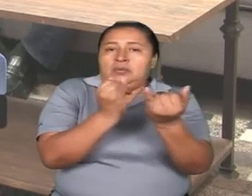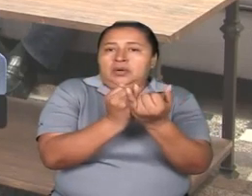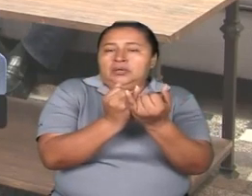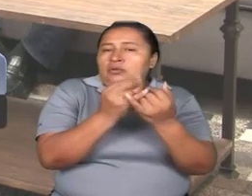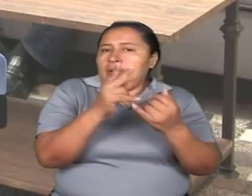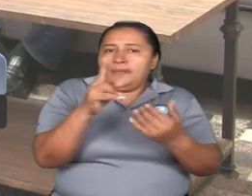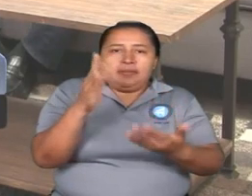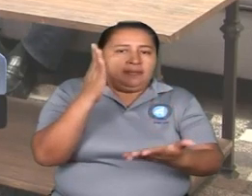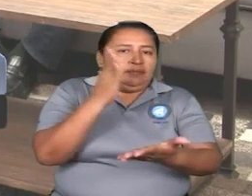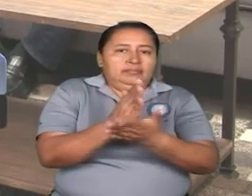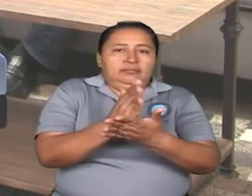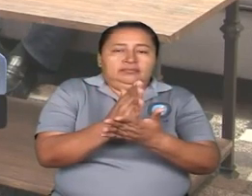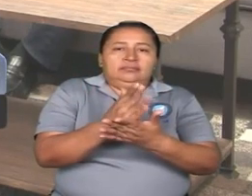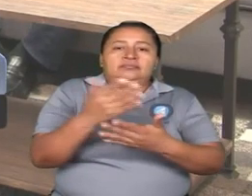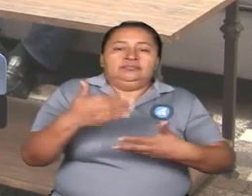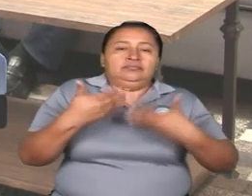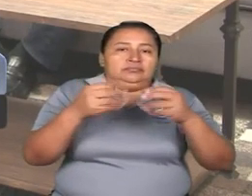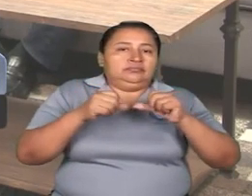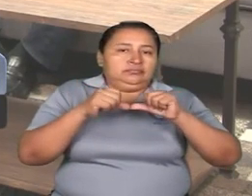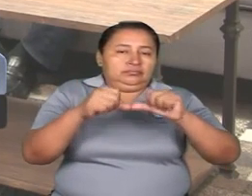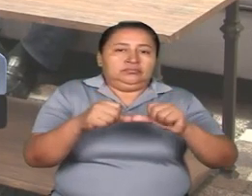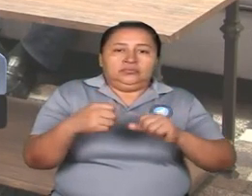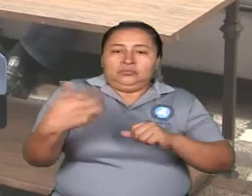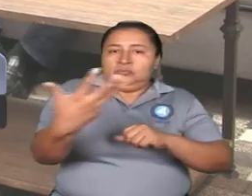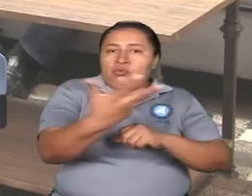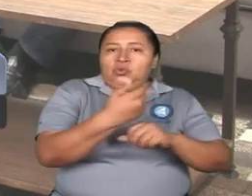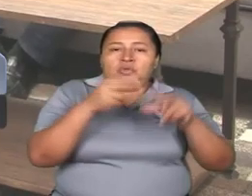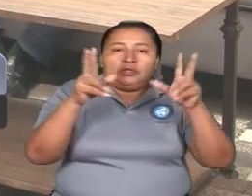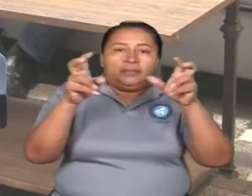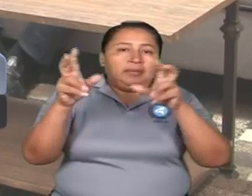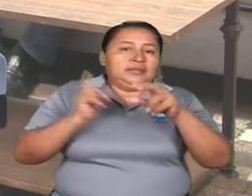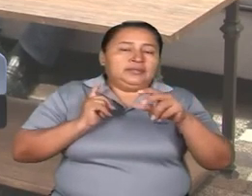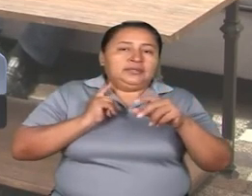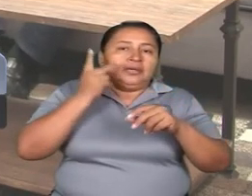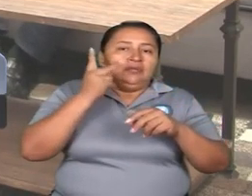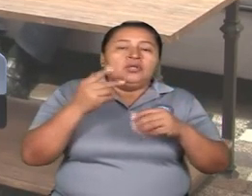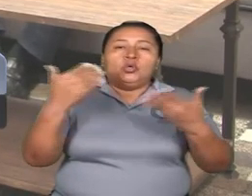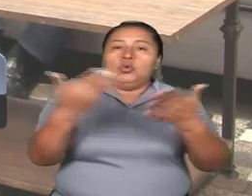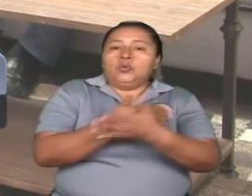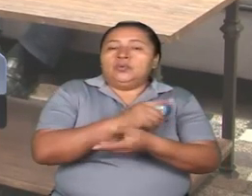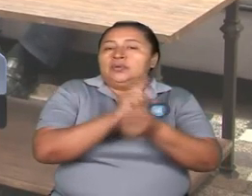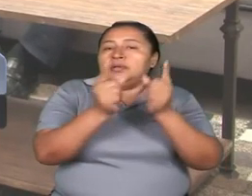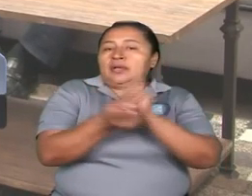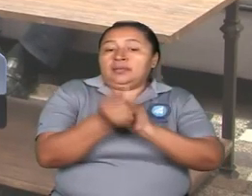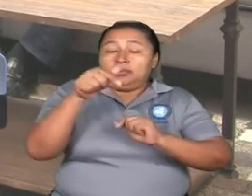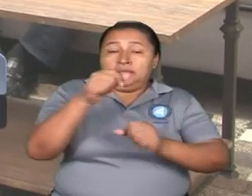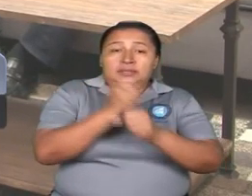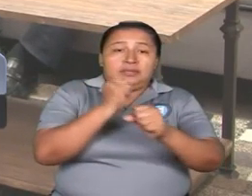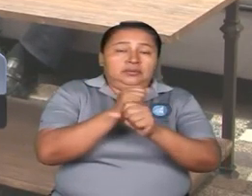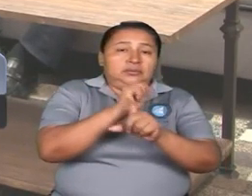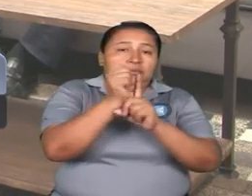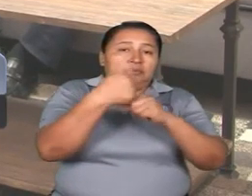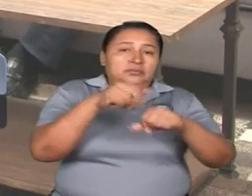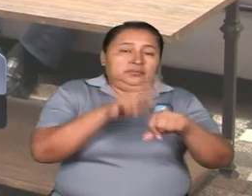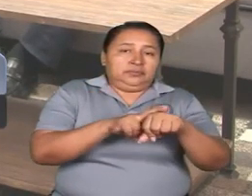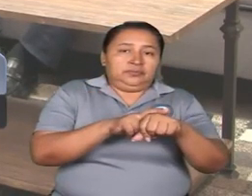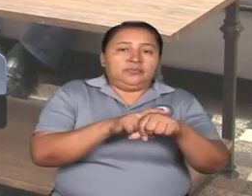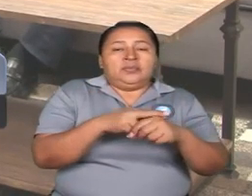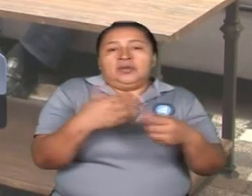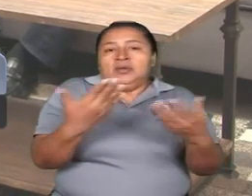misma decisión de darle continuidad a todos los temas que tienen que ver con la modernización del trabajo legislativo. O sea,